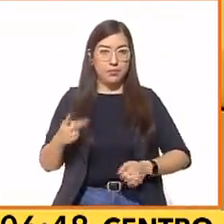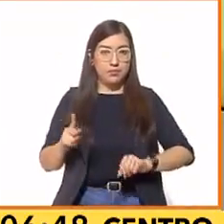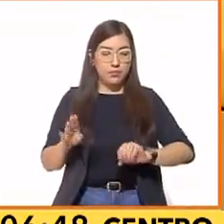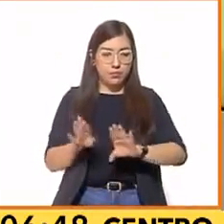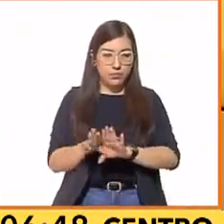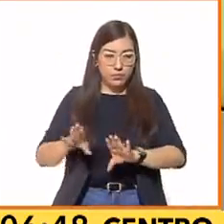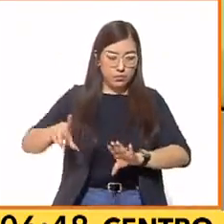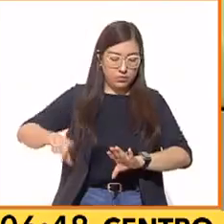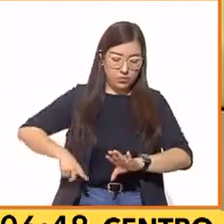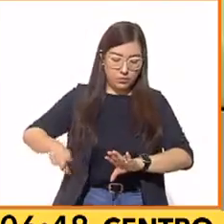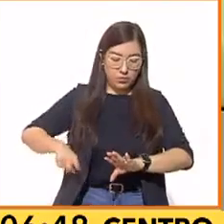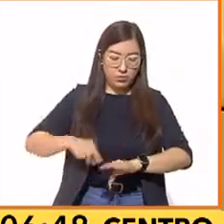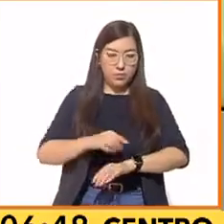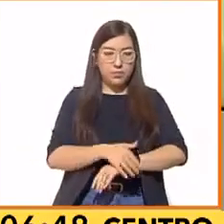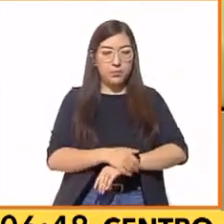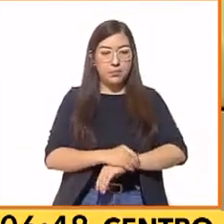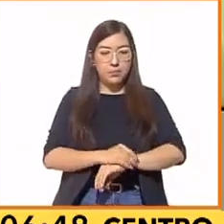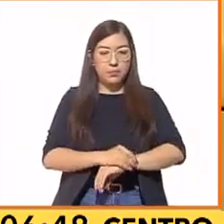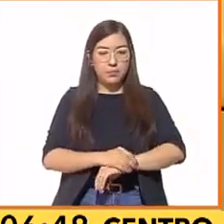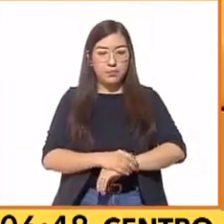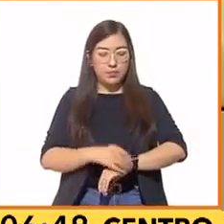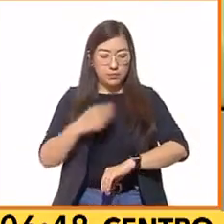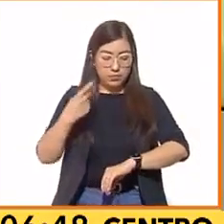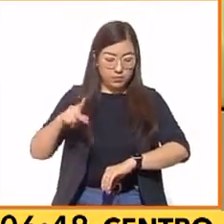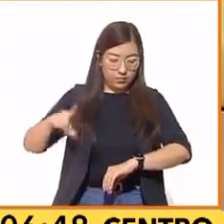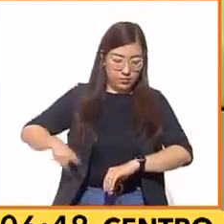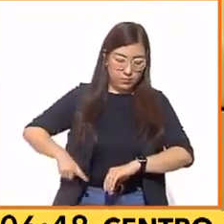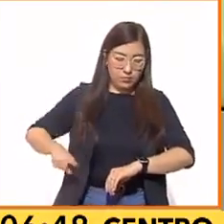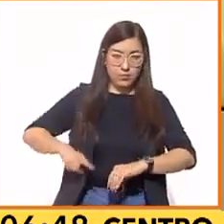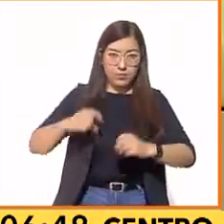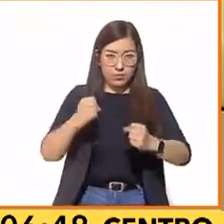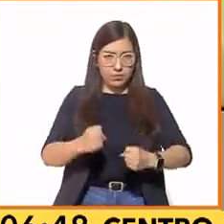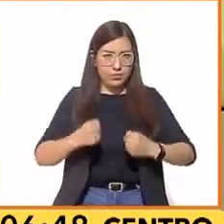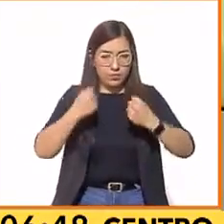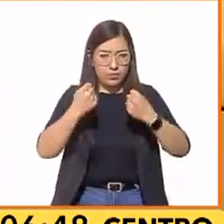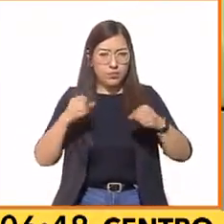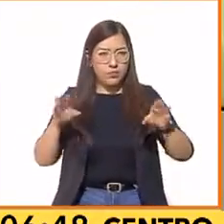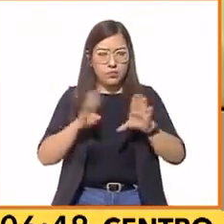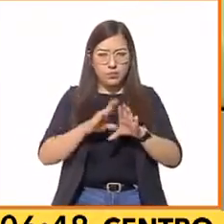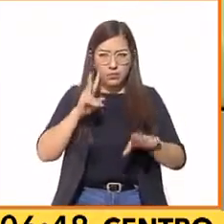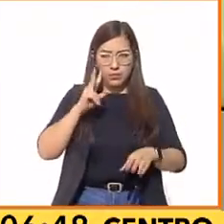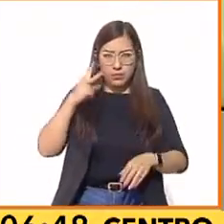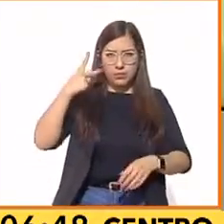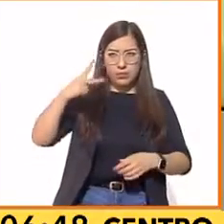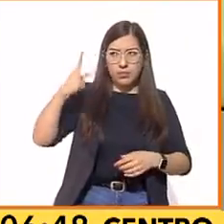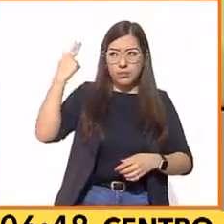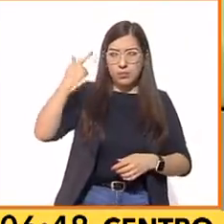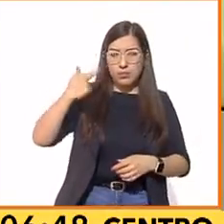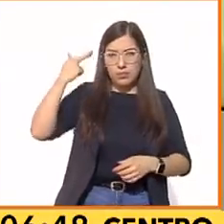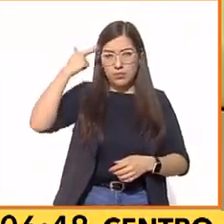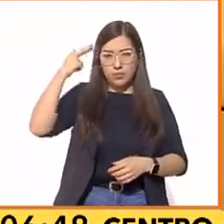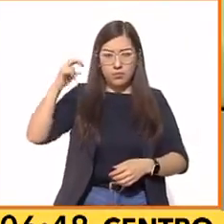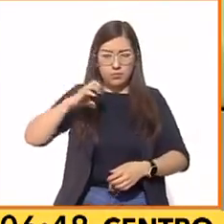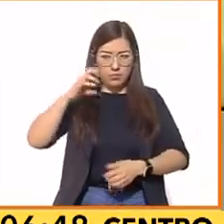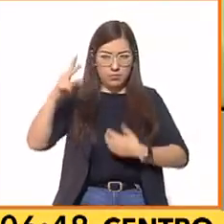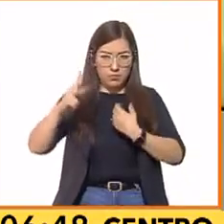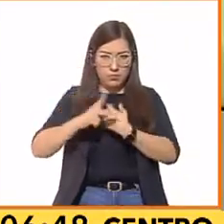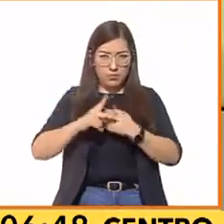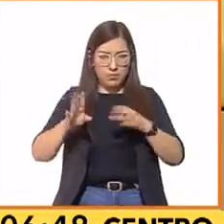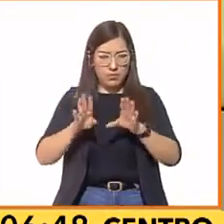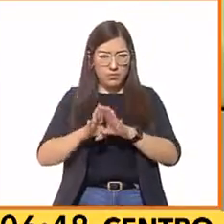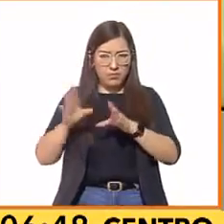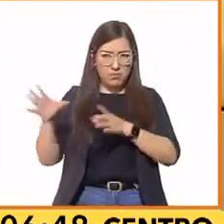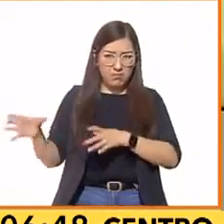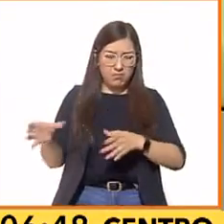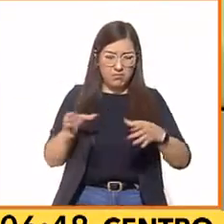fortalecido, también pues no veía con buenos ojos que un imperio europeo estuviera estableciendo una colonia